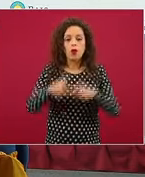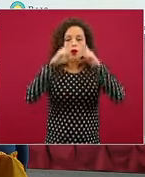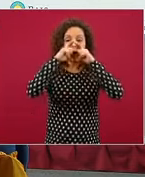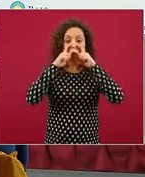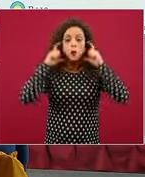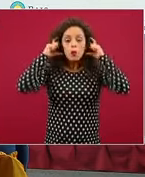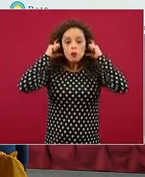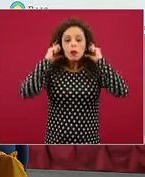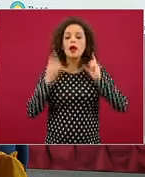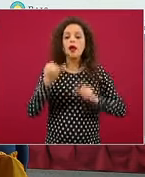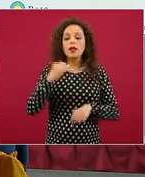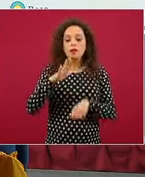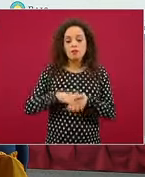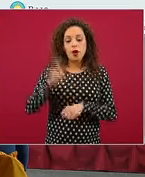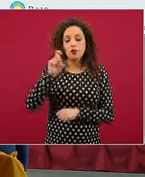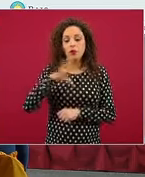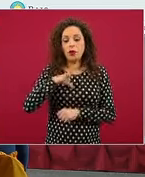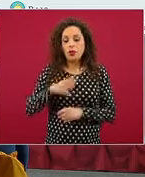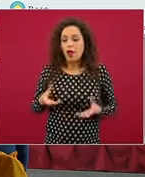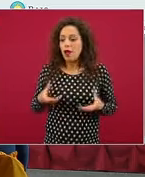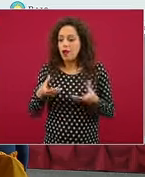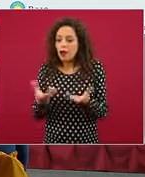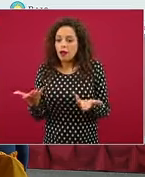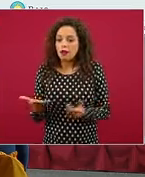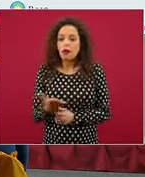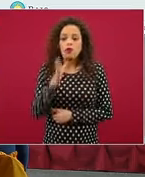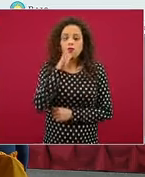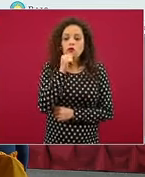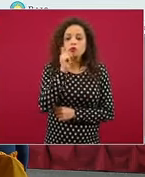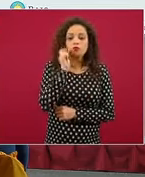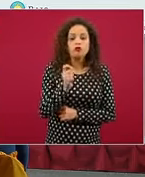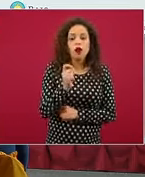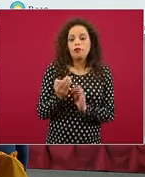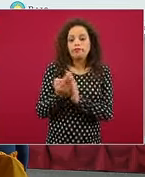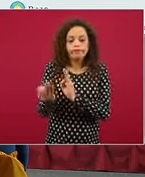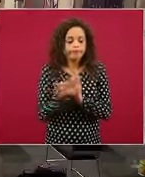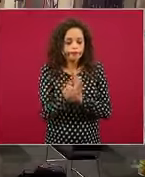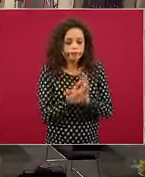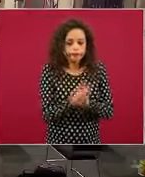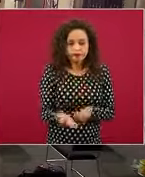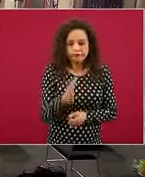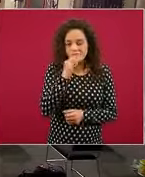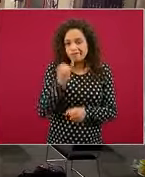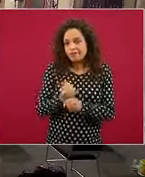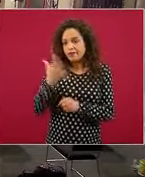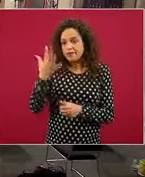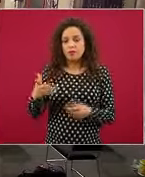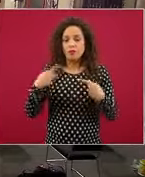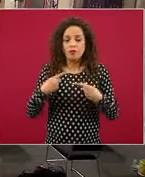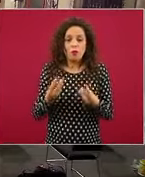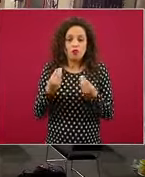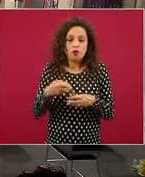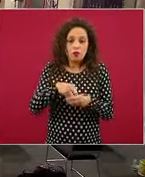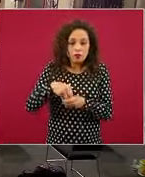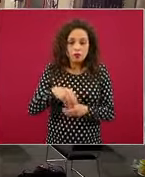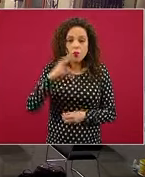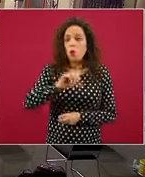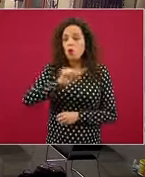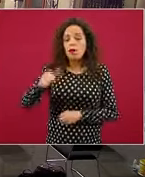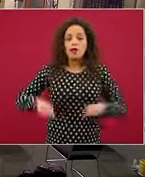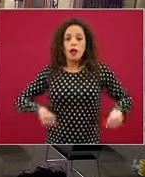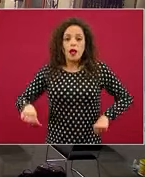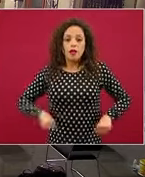cuando estamos en espacios públicos en donde no podemos guardar la sana distancia o no podemos aplicar algunas de las otras actividades